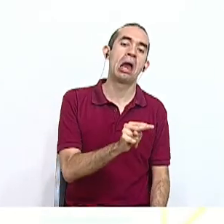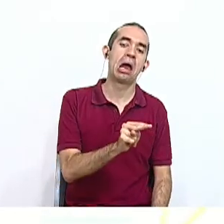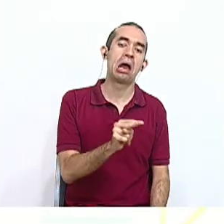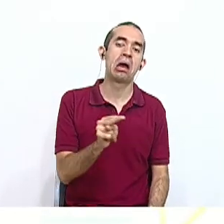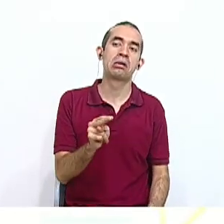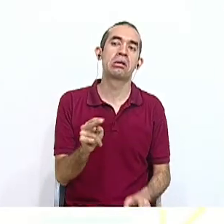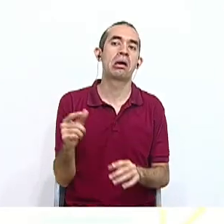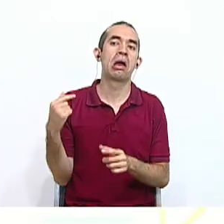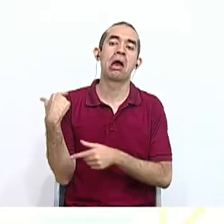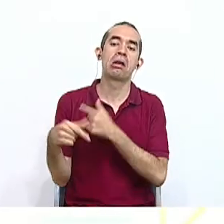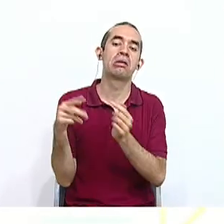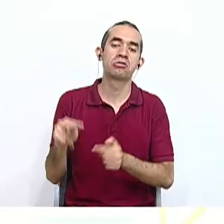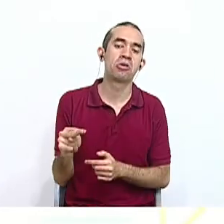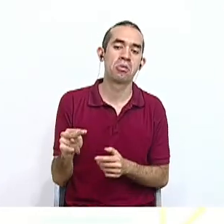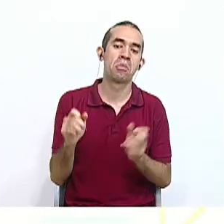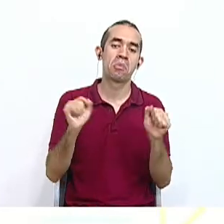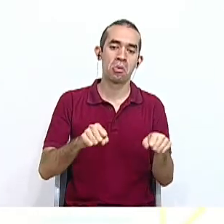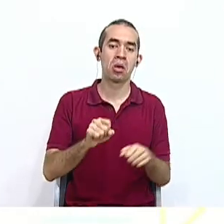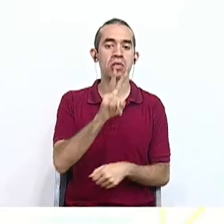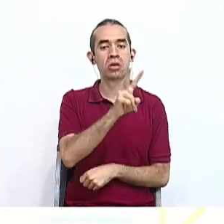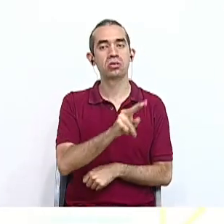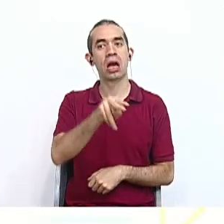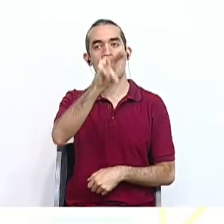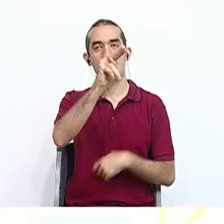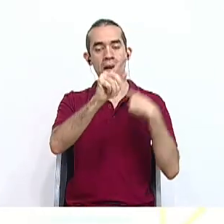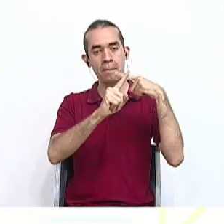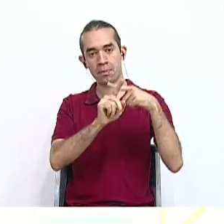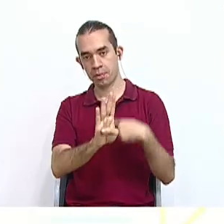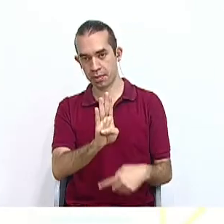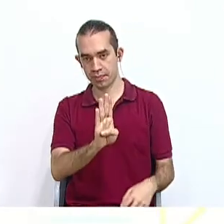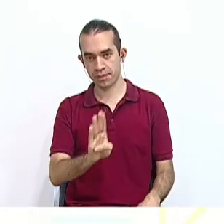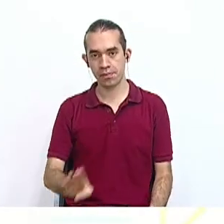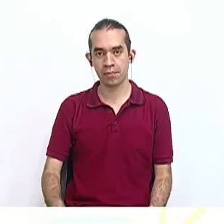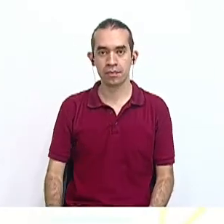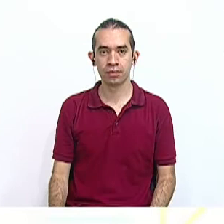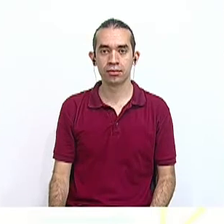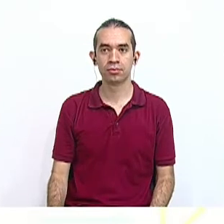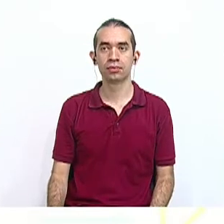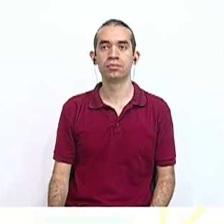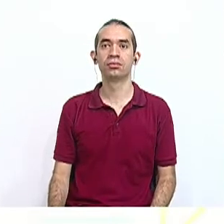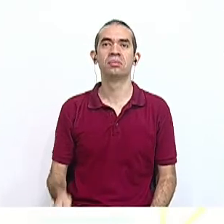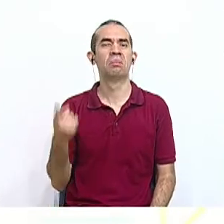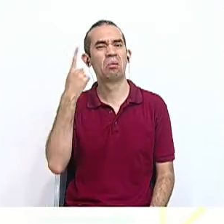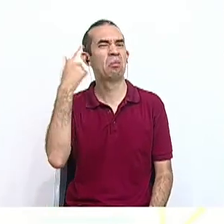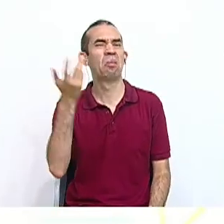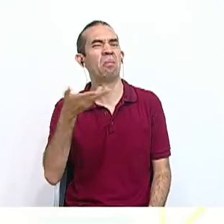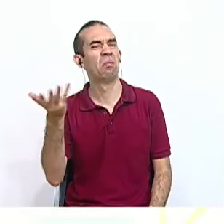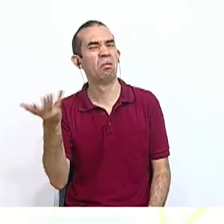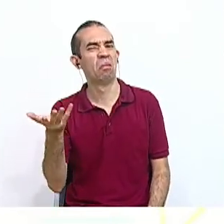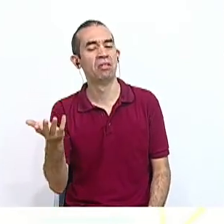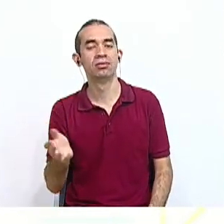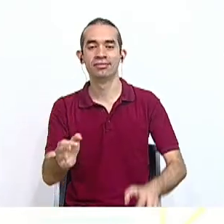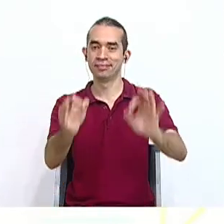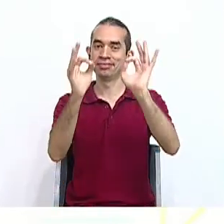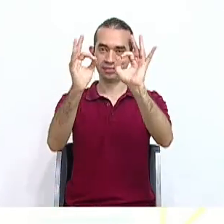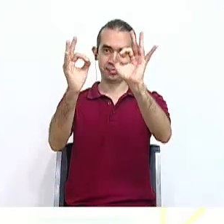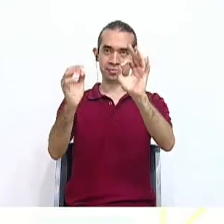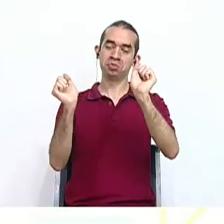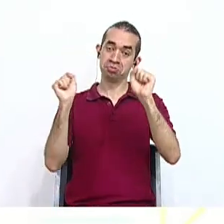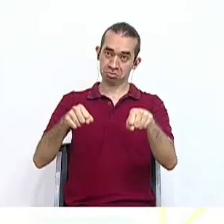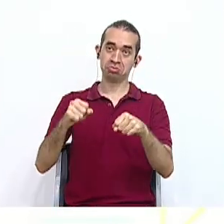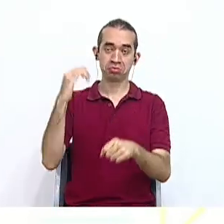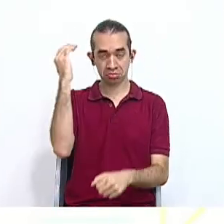podemos expresarlo como 2 elevado a la n por b. ¿Y para qué nos va a servir esto? Muy bien, para